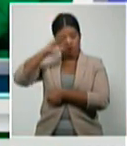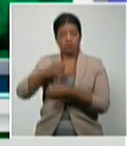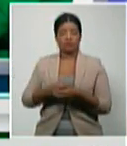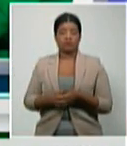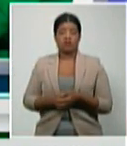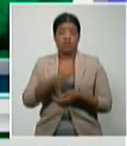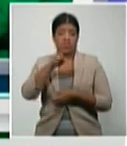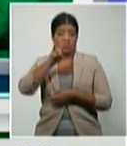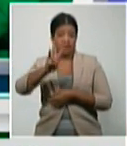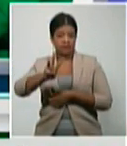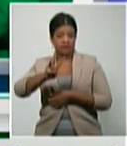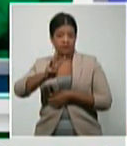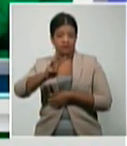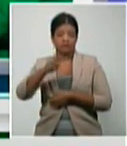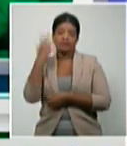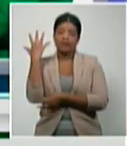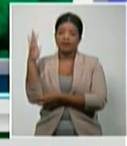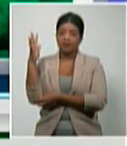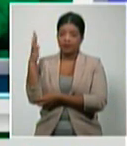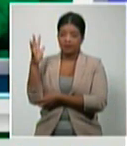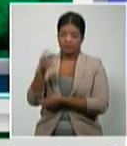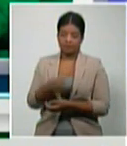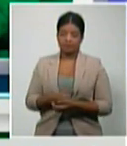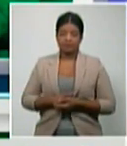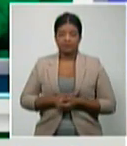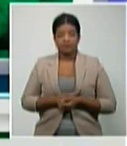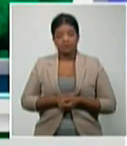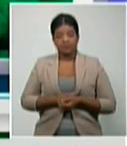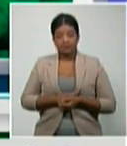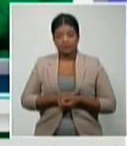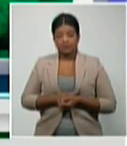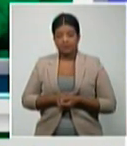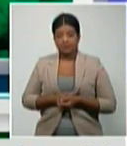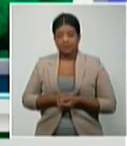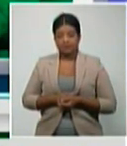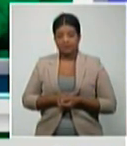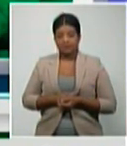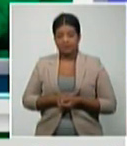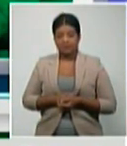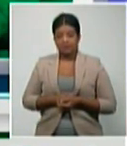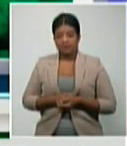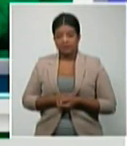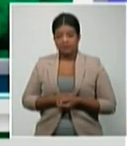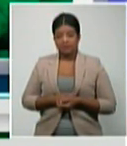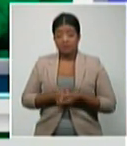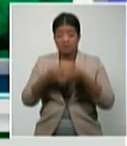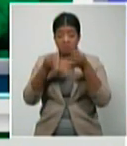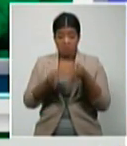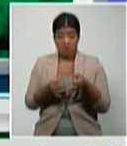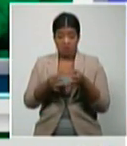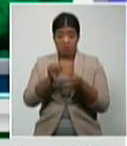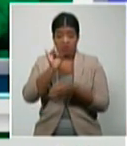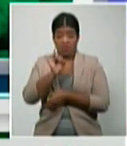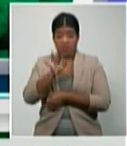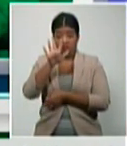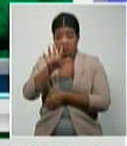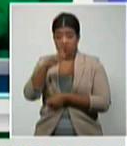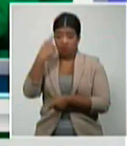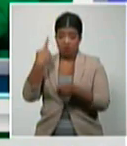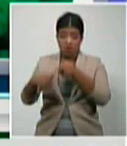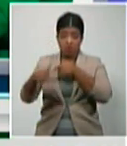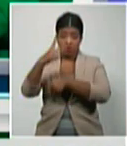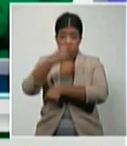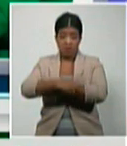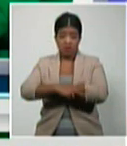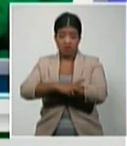extranjeros. Los 75 importados proceden el mayor número de Estados Unidos